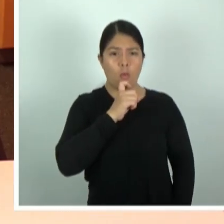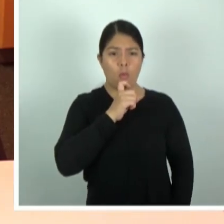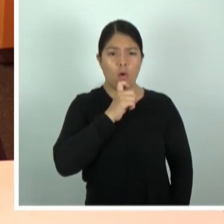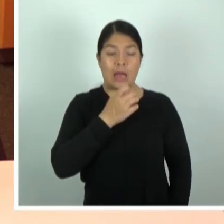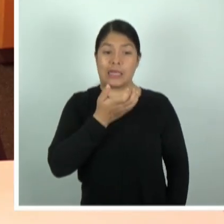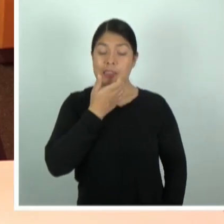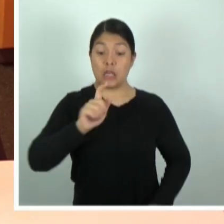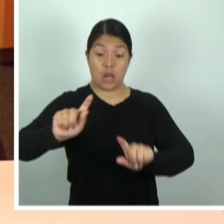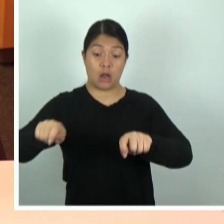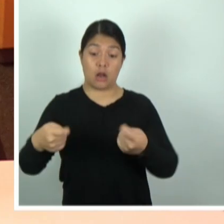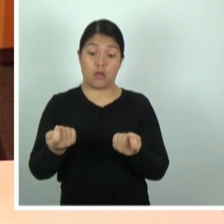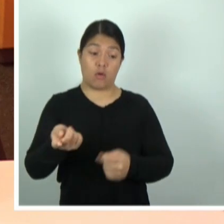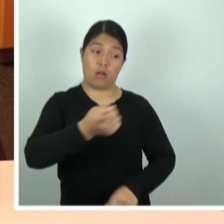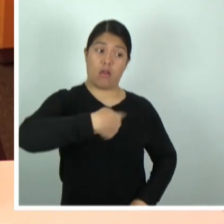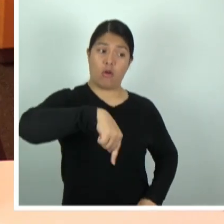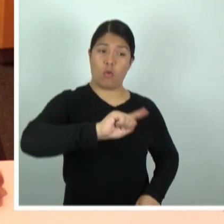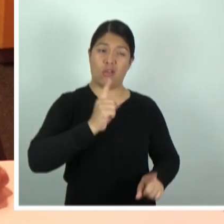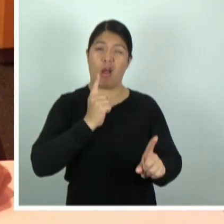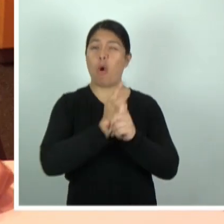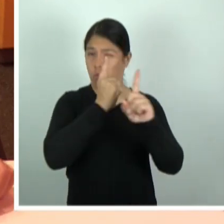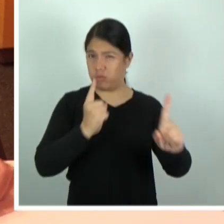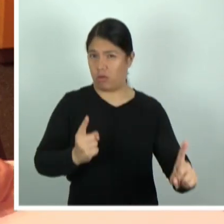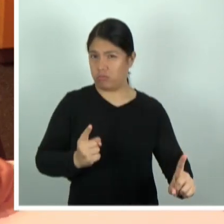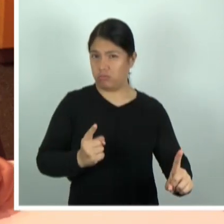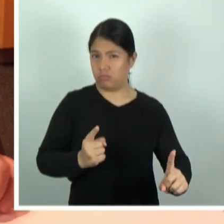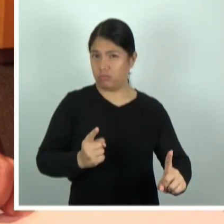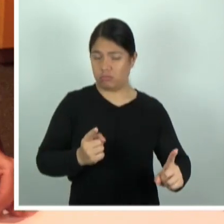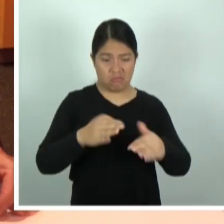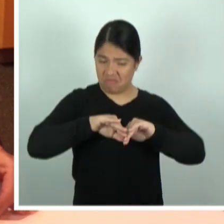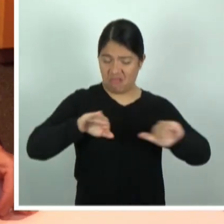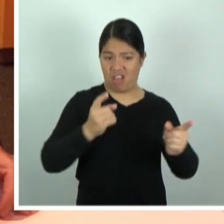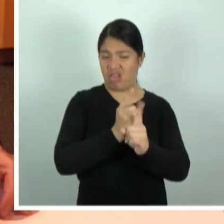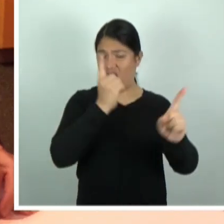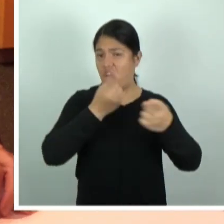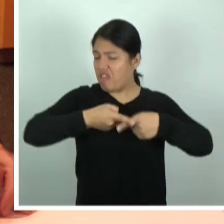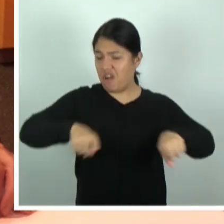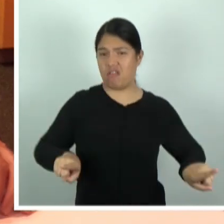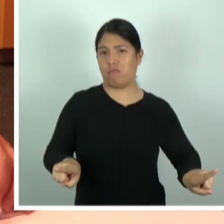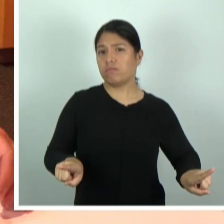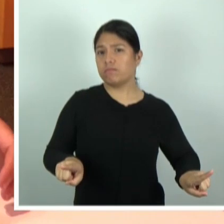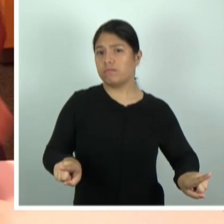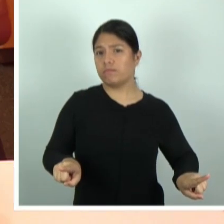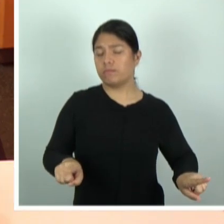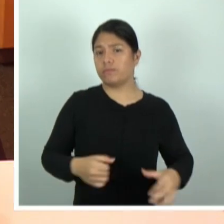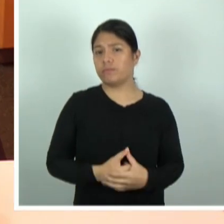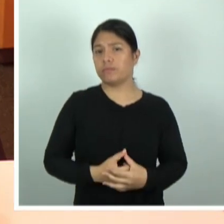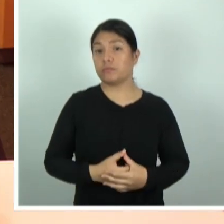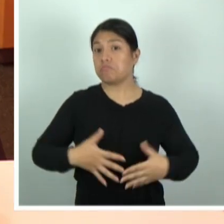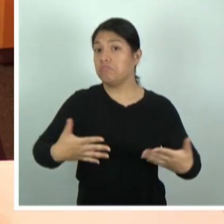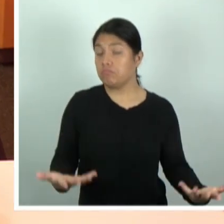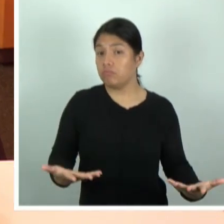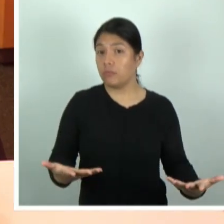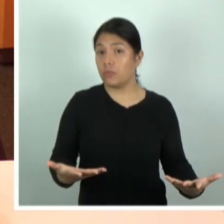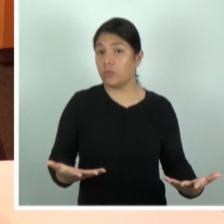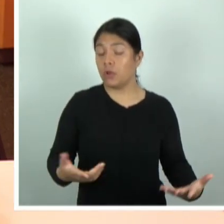nuestra naturaleza? Es diametralmente opuesto a nuestra naturaleza. Por eso,